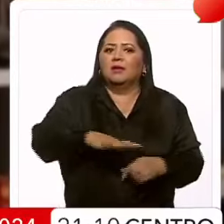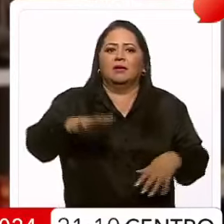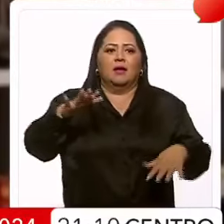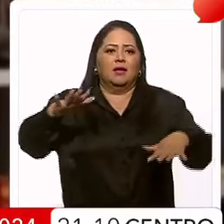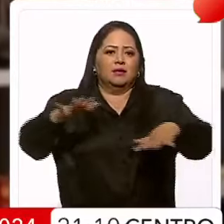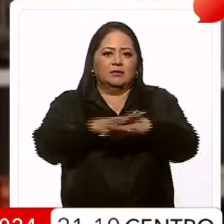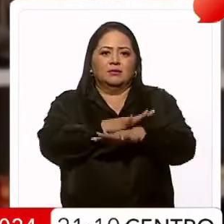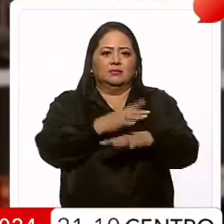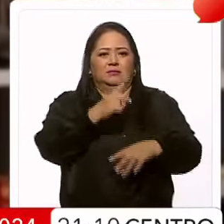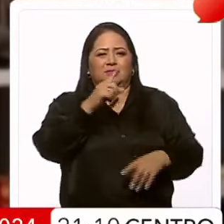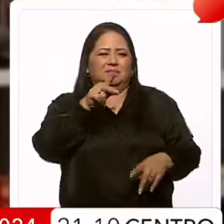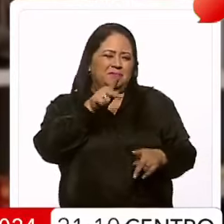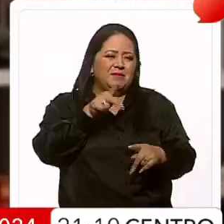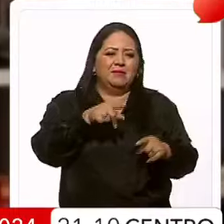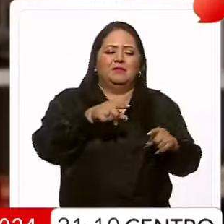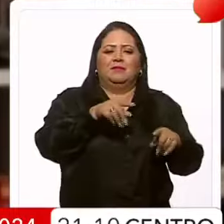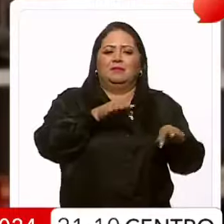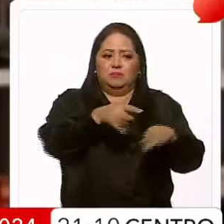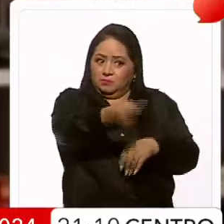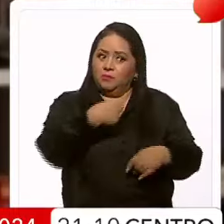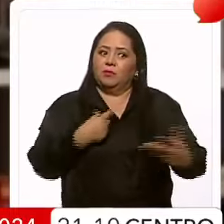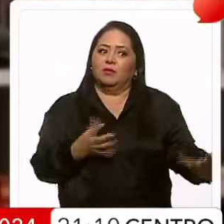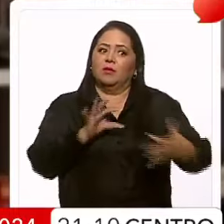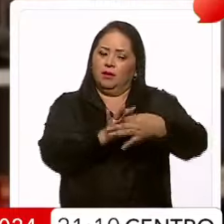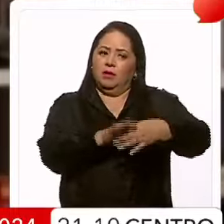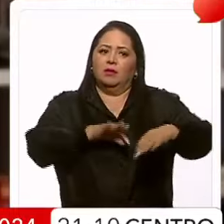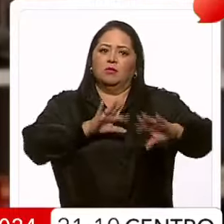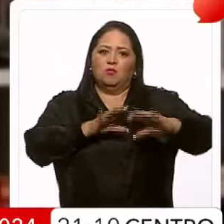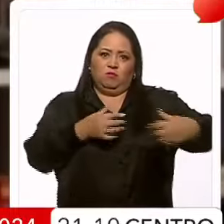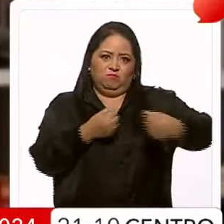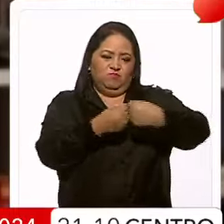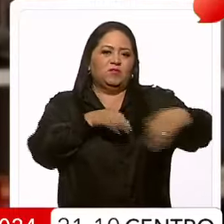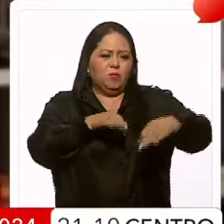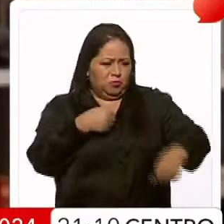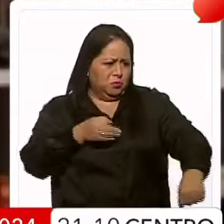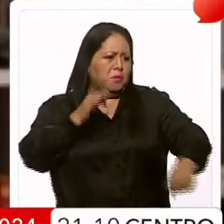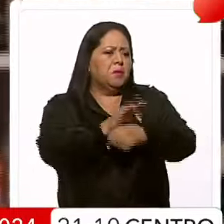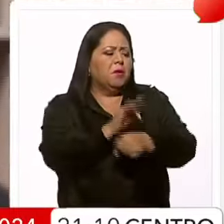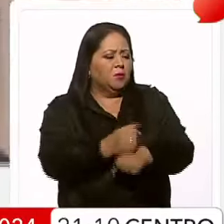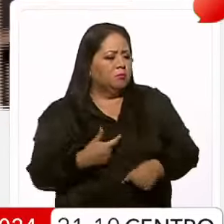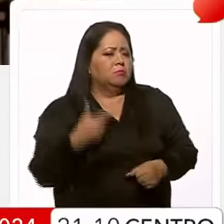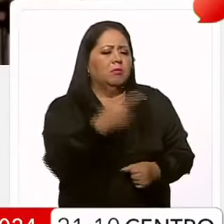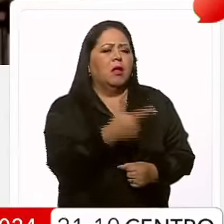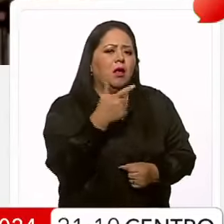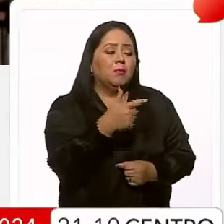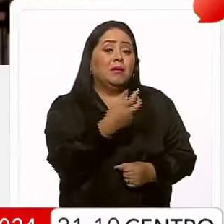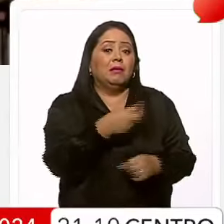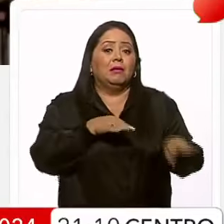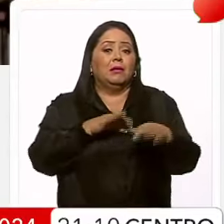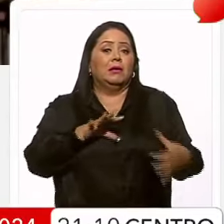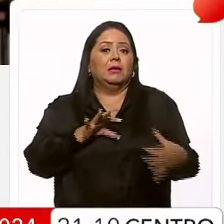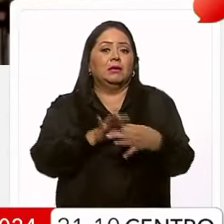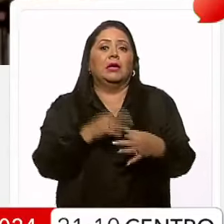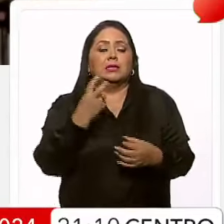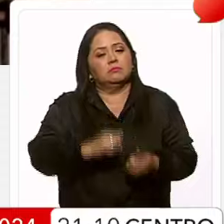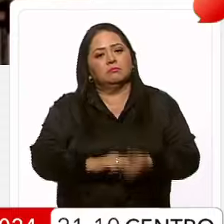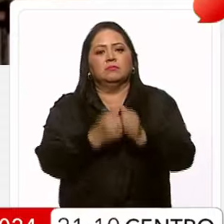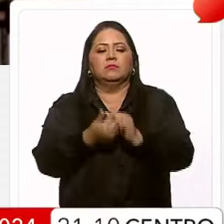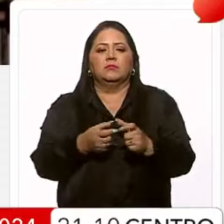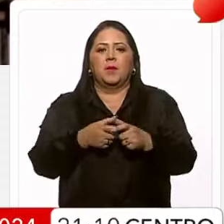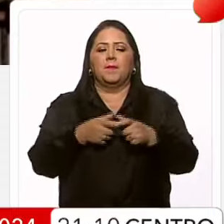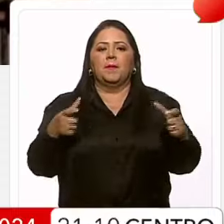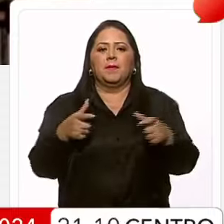la cachucha y les decían, no trabajas para nosotros y vea cómo tira aquellos, yo te protejo, te doy armas, etcétera, ¿no? Y así se convierte Guanajuato